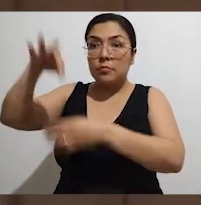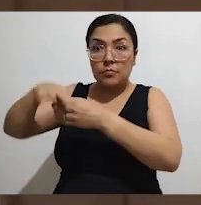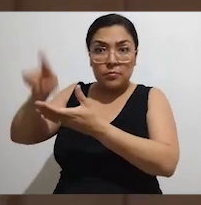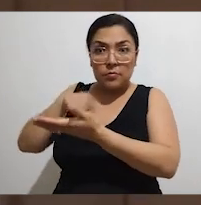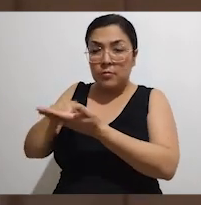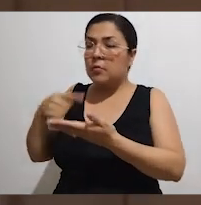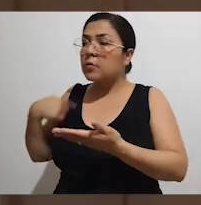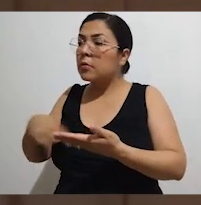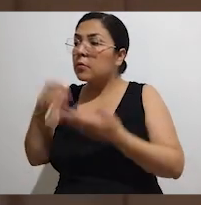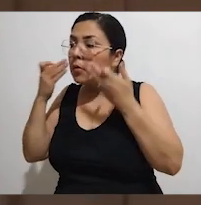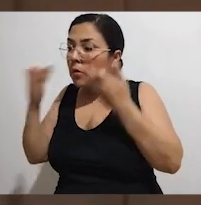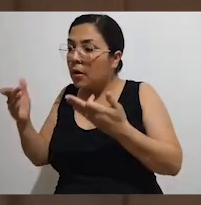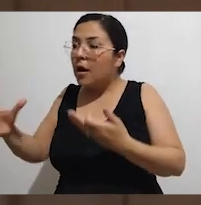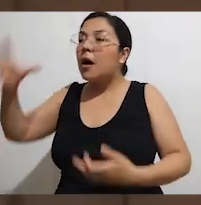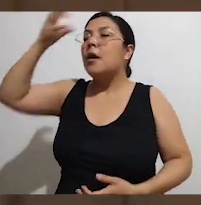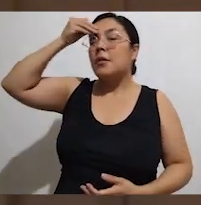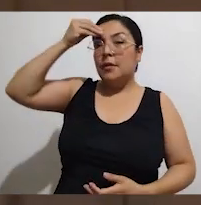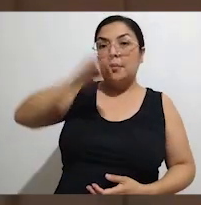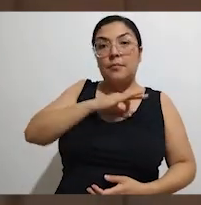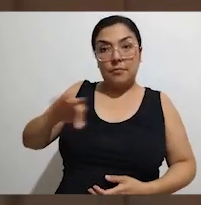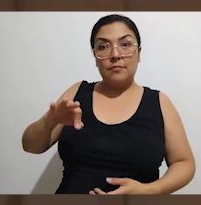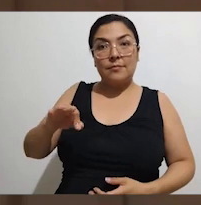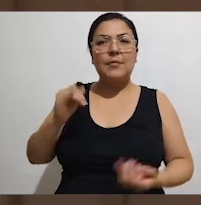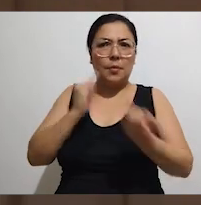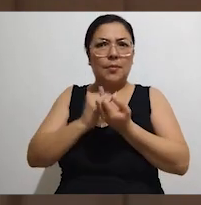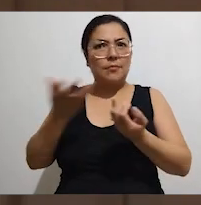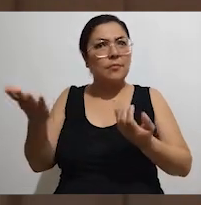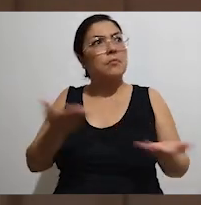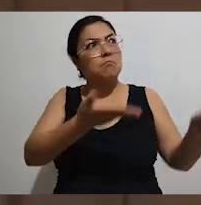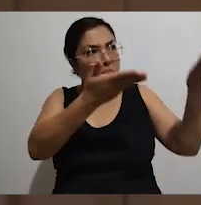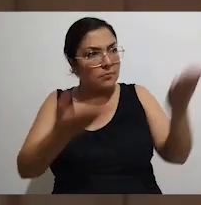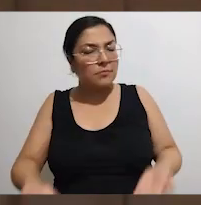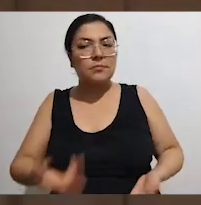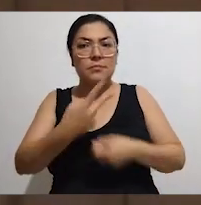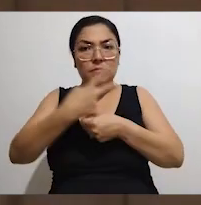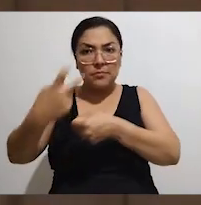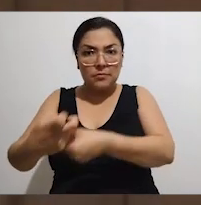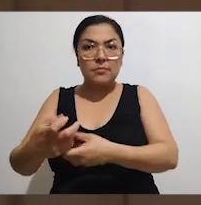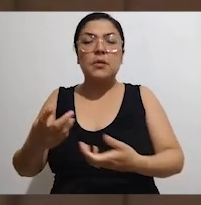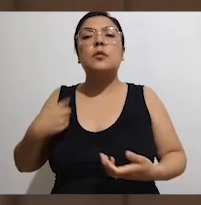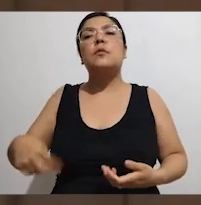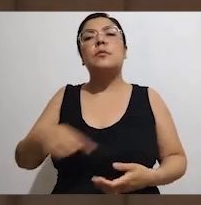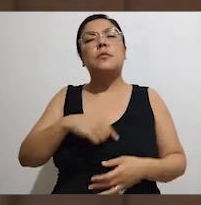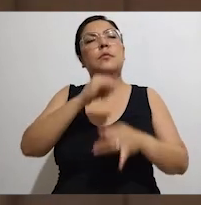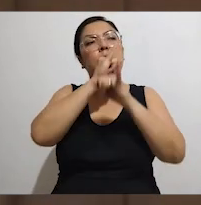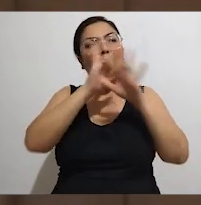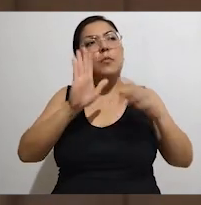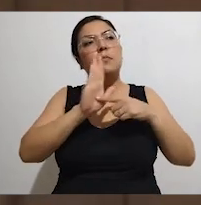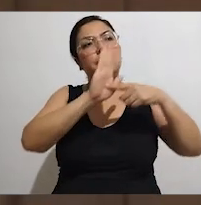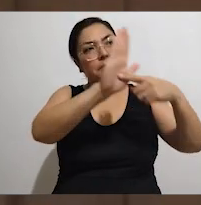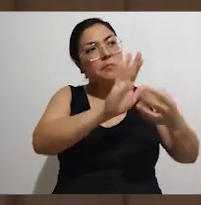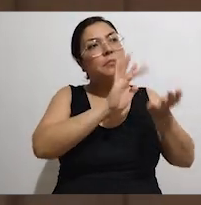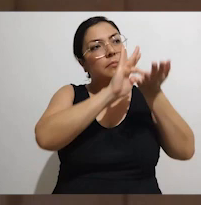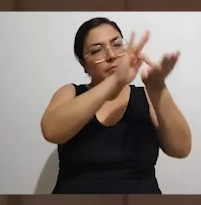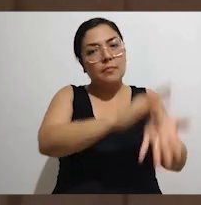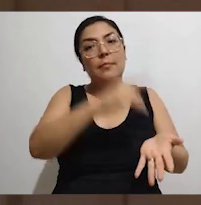poder apreciar, y los organismos anfitriones siempre, al igual que como lo hicimos nosotros, brindamos información, brindamos apoyo